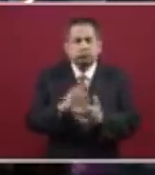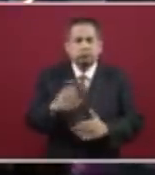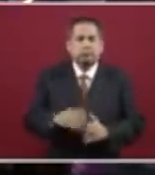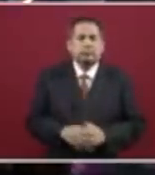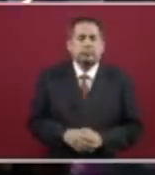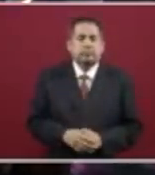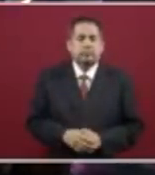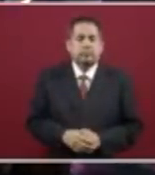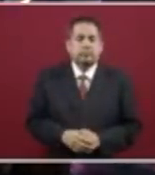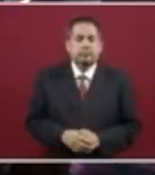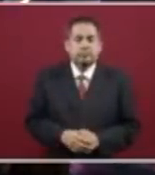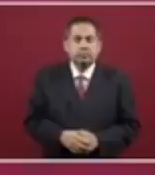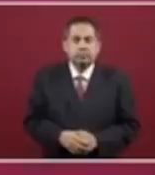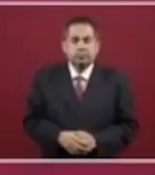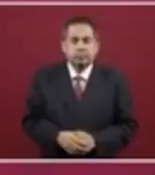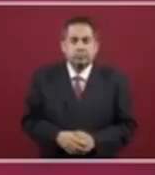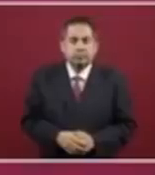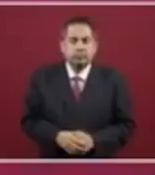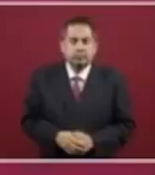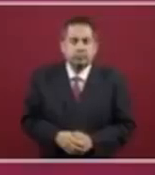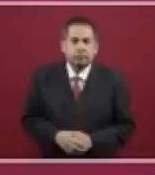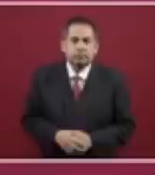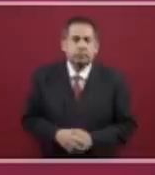Bueno, los